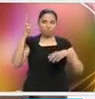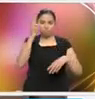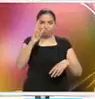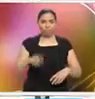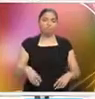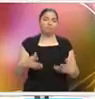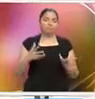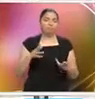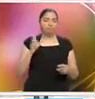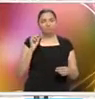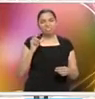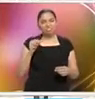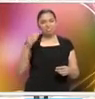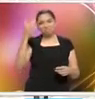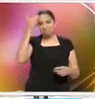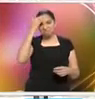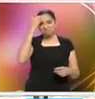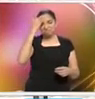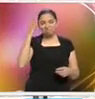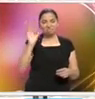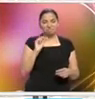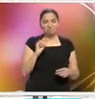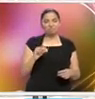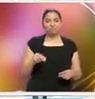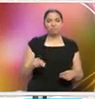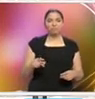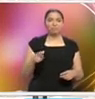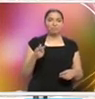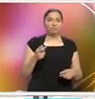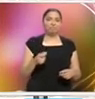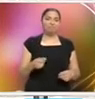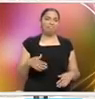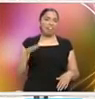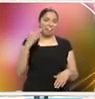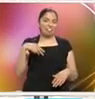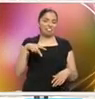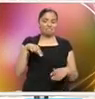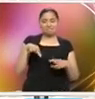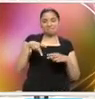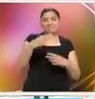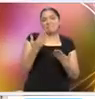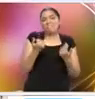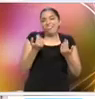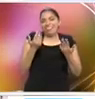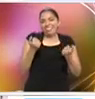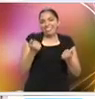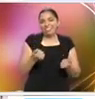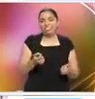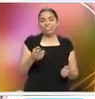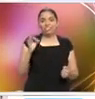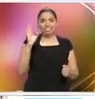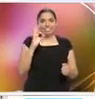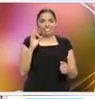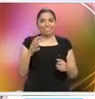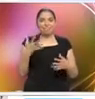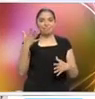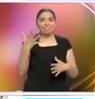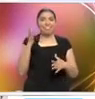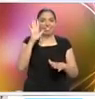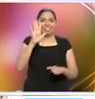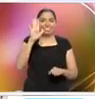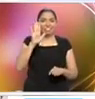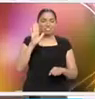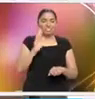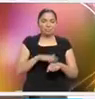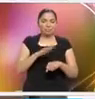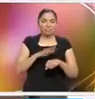Sir Francis Drake. Entonces no eran digamos que no eran fans. No había fútbol en ese entonces, pero las rivalidades entonces eran como más sangrientas en ese momento.